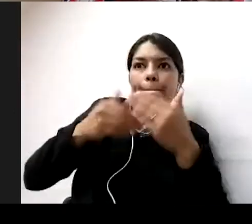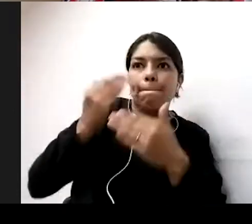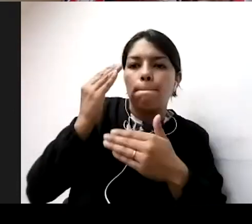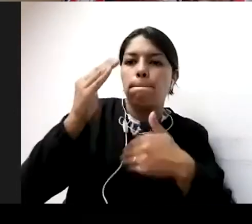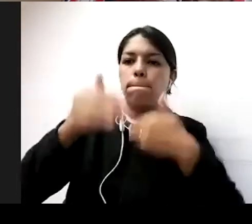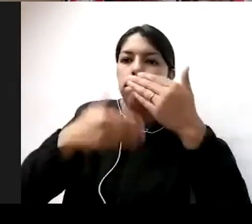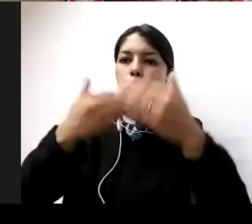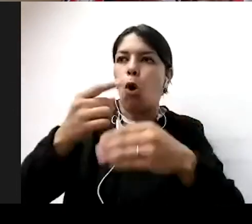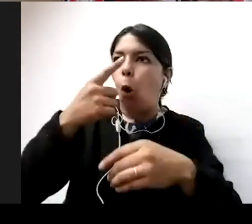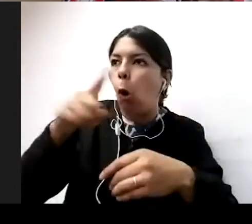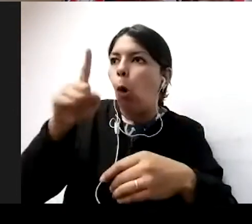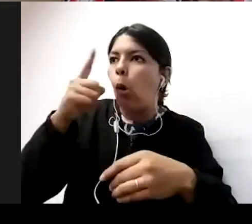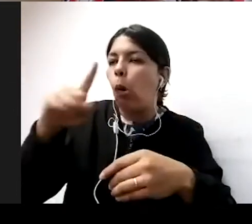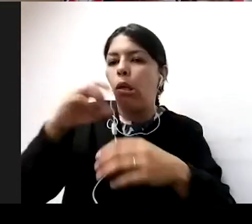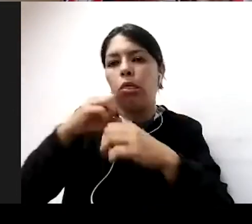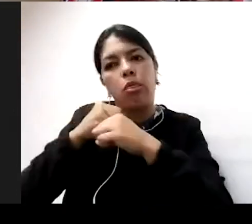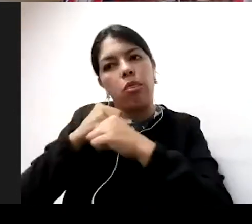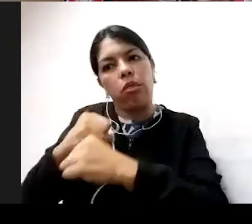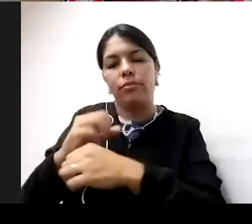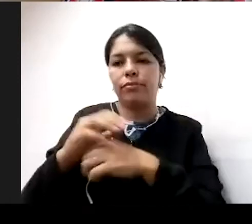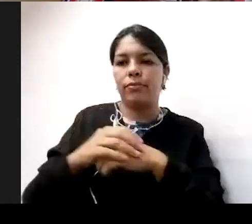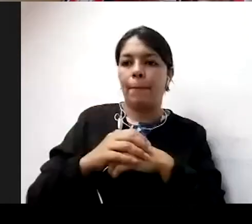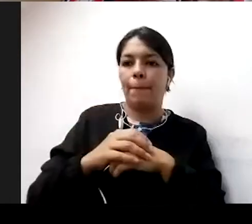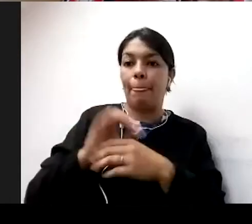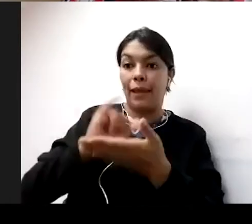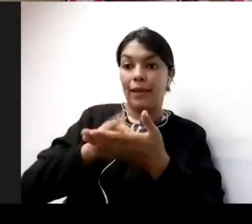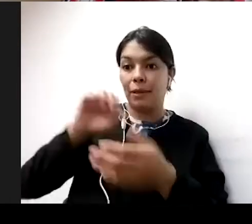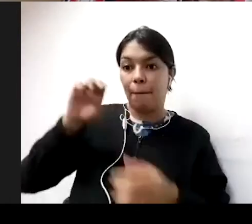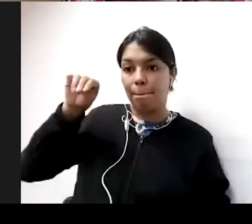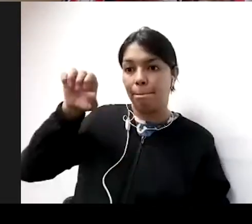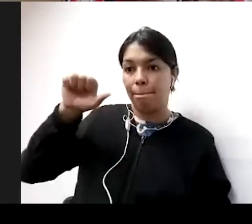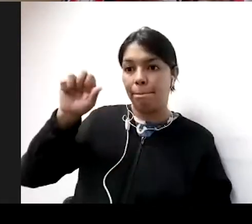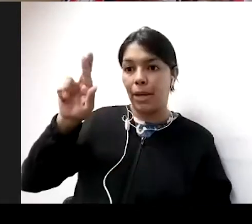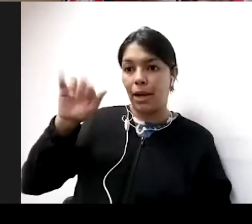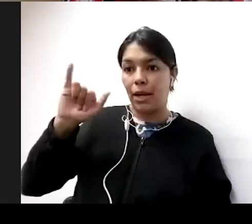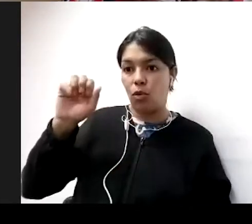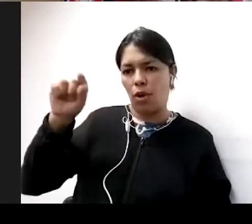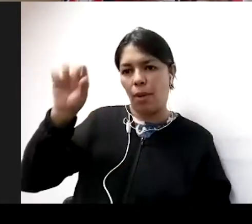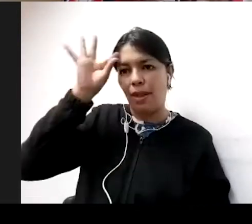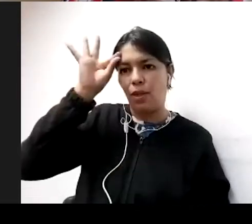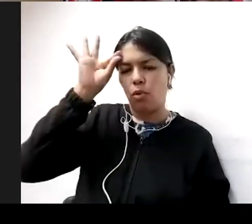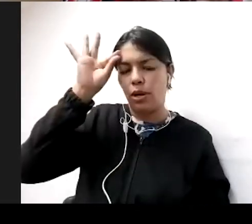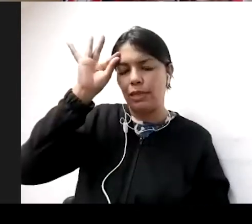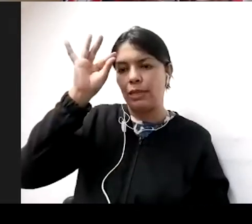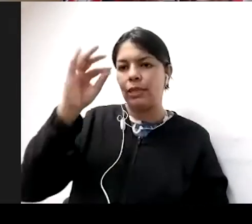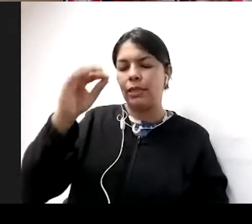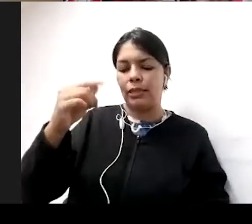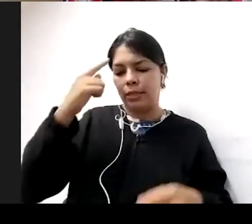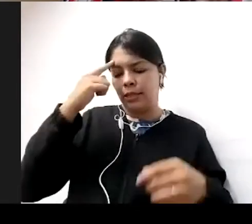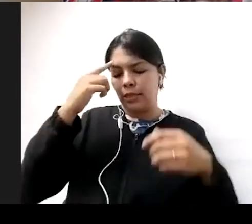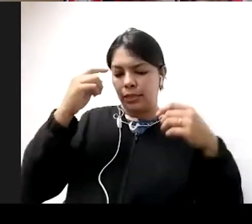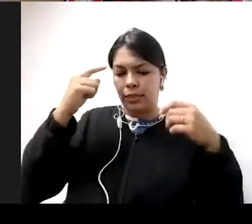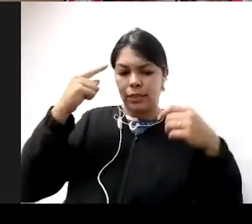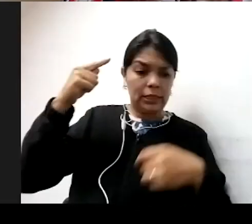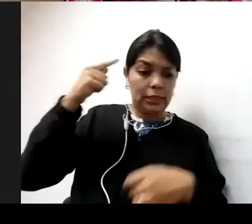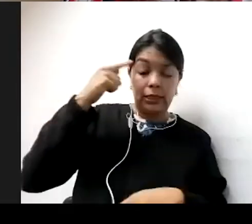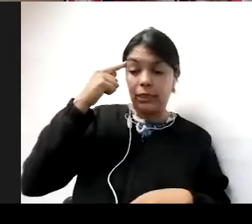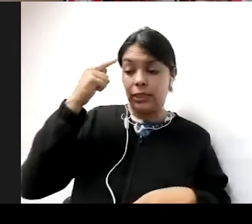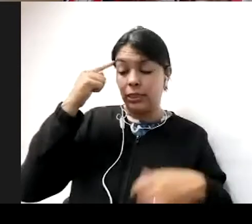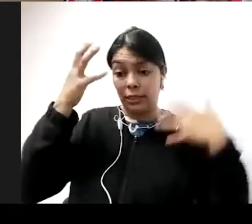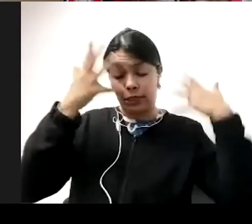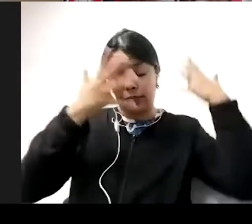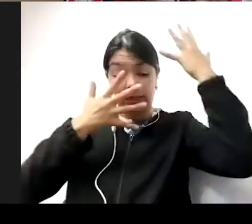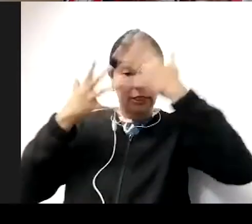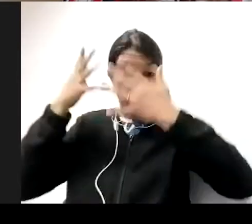marihuana puede generar alteración de los sentidos, desorientación, alucinaciones, paranoia, o por el contrario,